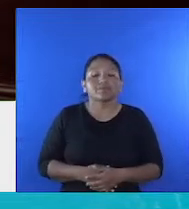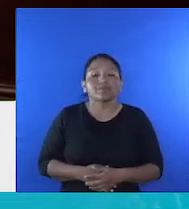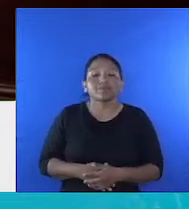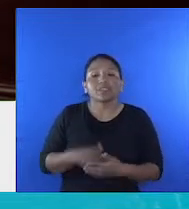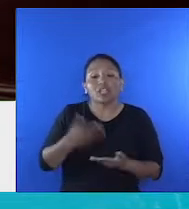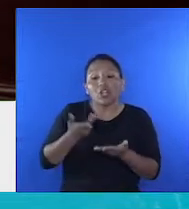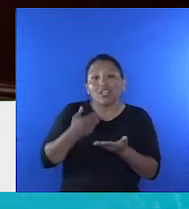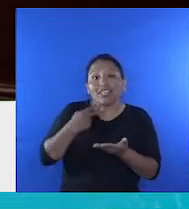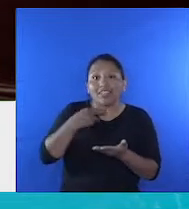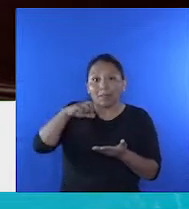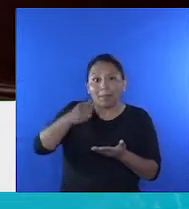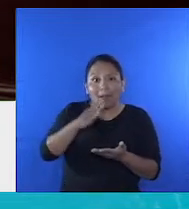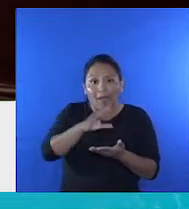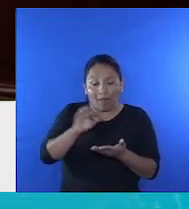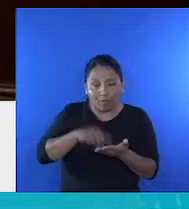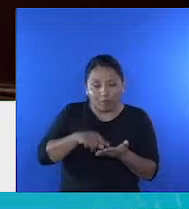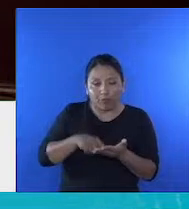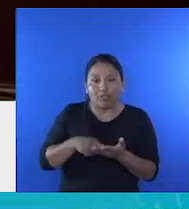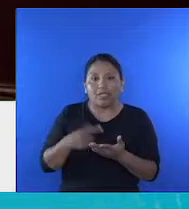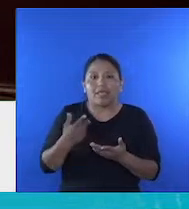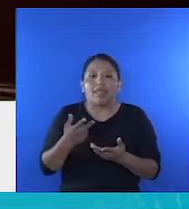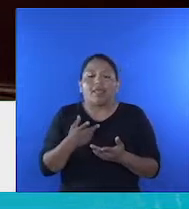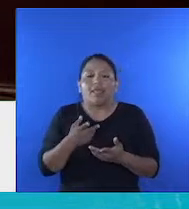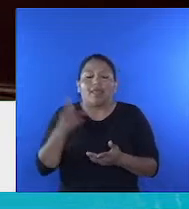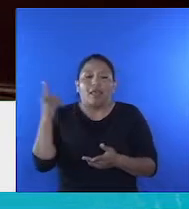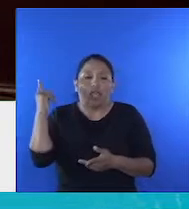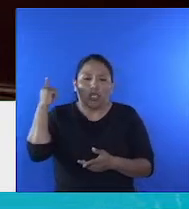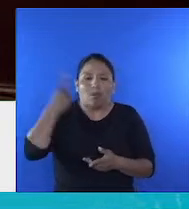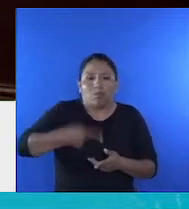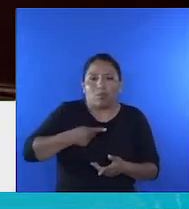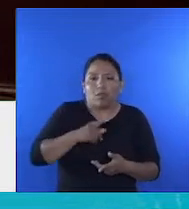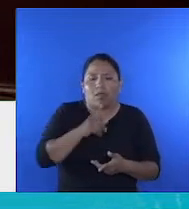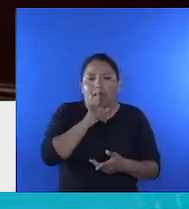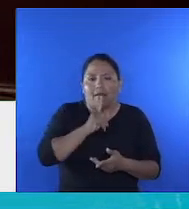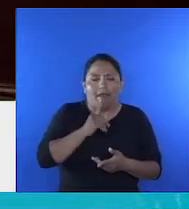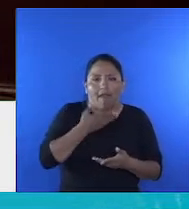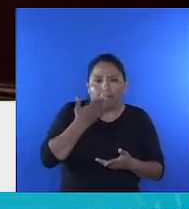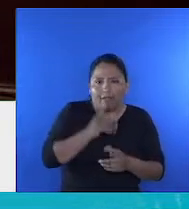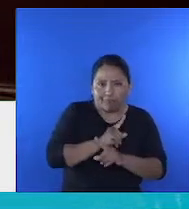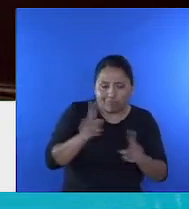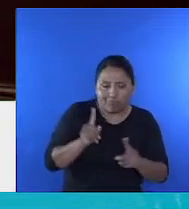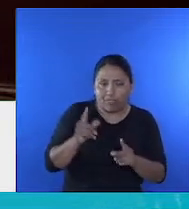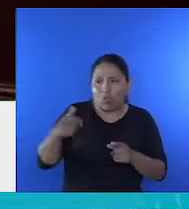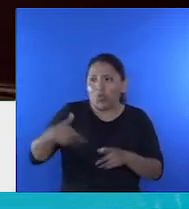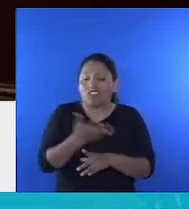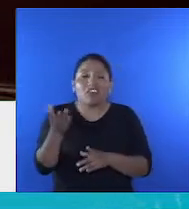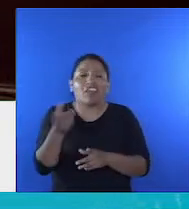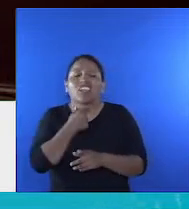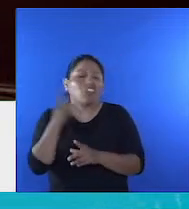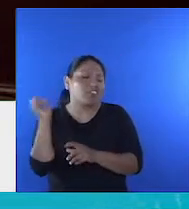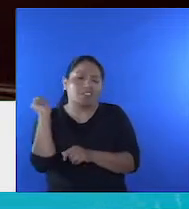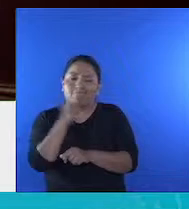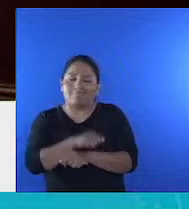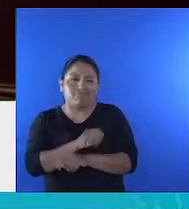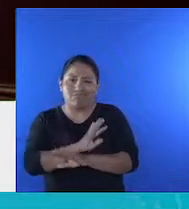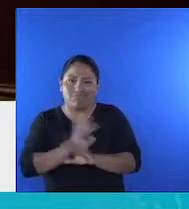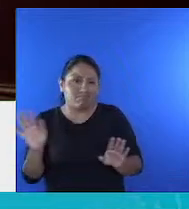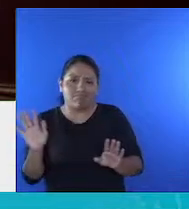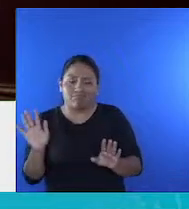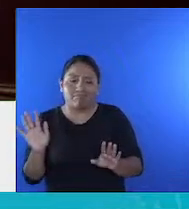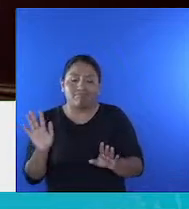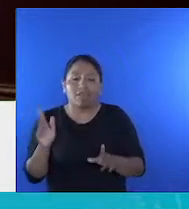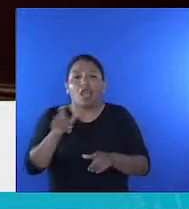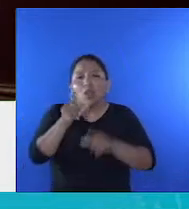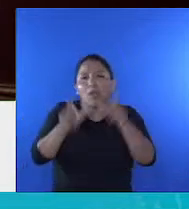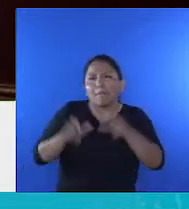lo que dice Pablo Basel es: entre el no se puede hablar impuesto a los soldados conscriptos, se le sumó una sociedad que no quería escuchar. Algunas personas